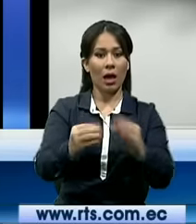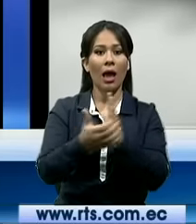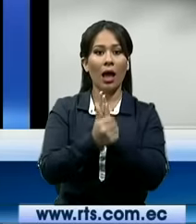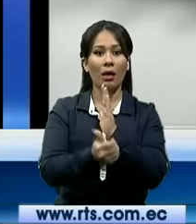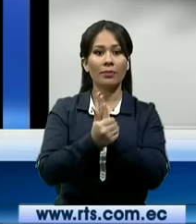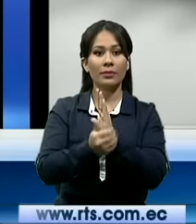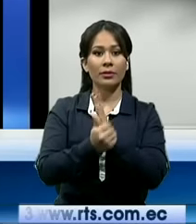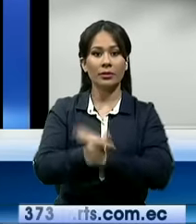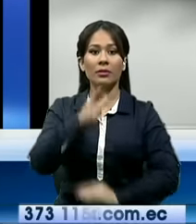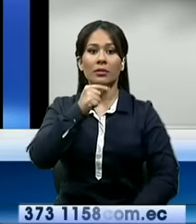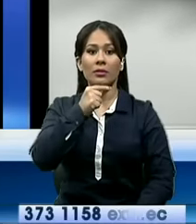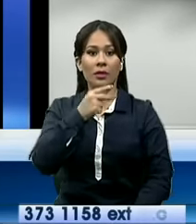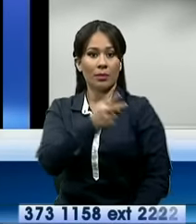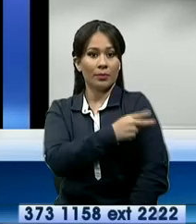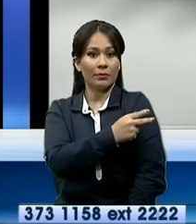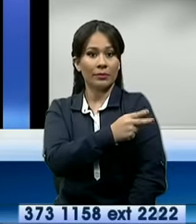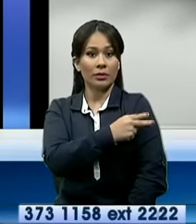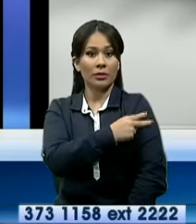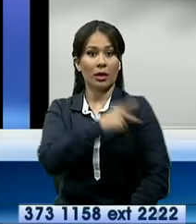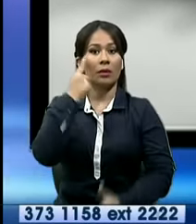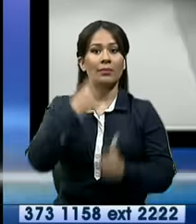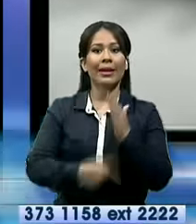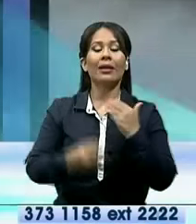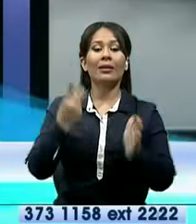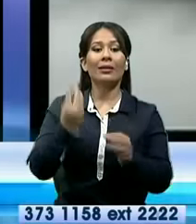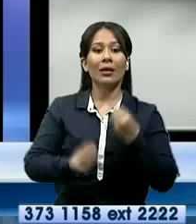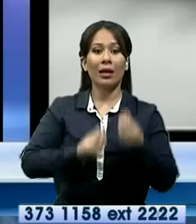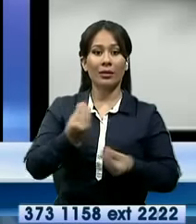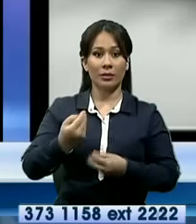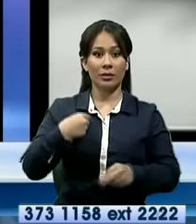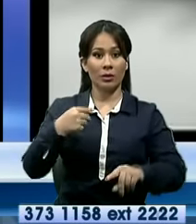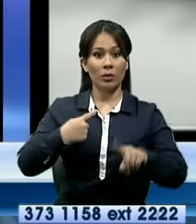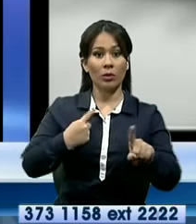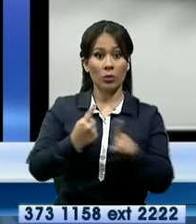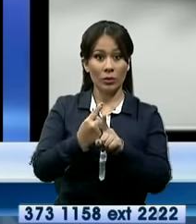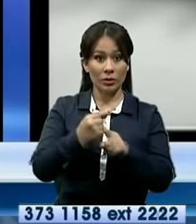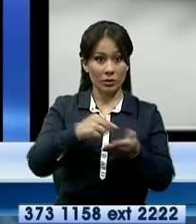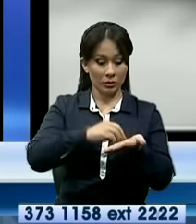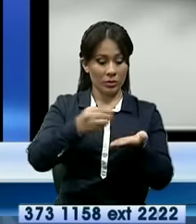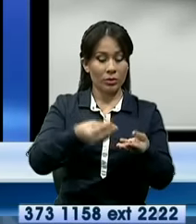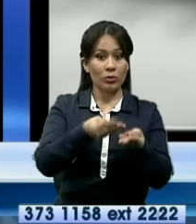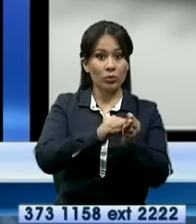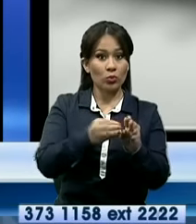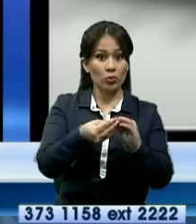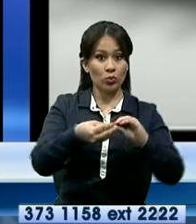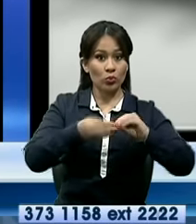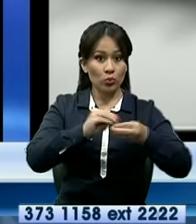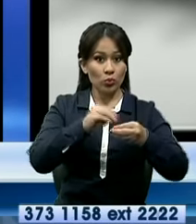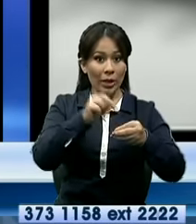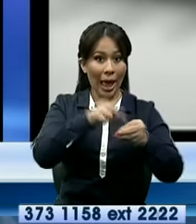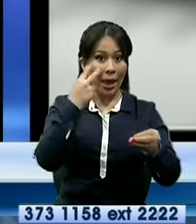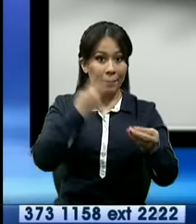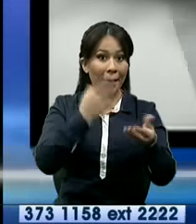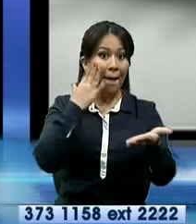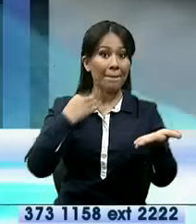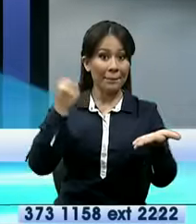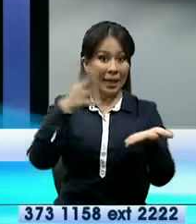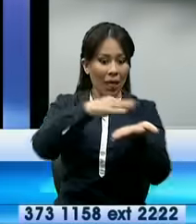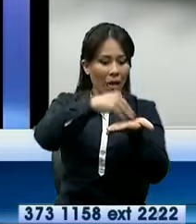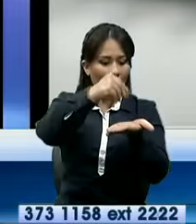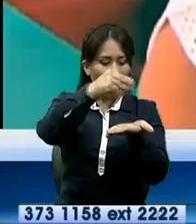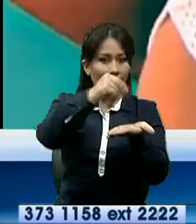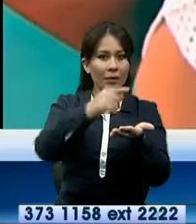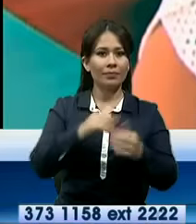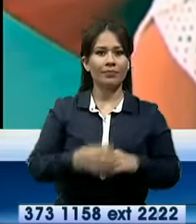¿qué hacer en el momento que encontremos una sustancia, una envoltura, dentro de la cual se encuentra una sustancia blanquecina, una sustancia de color